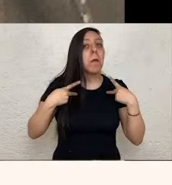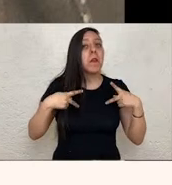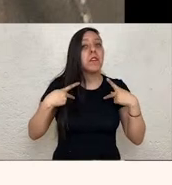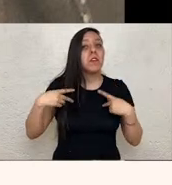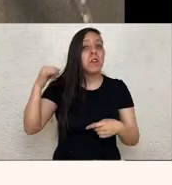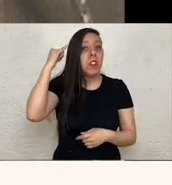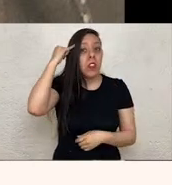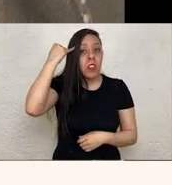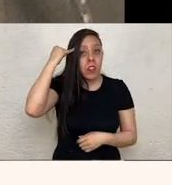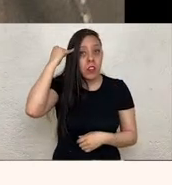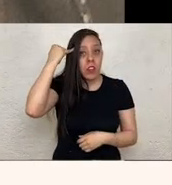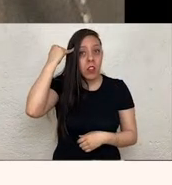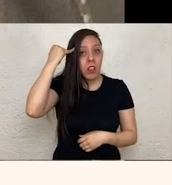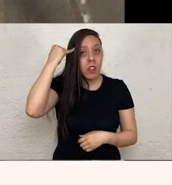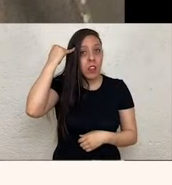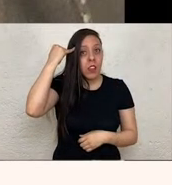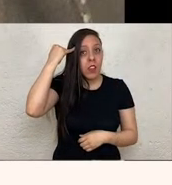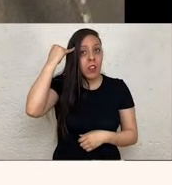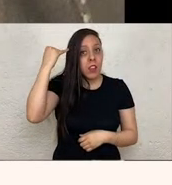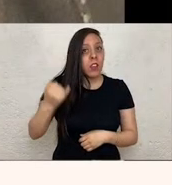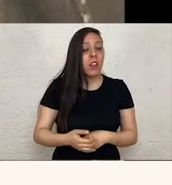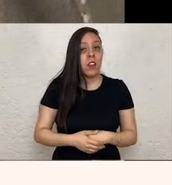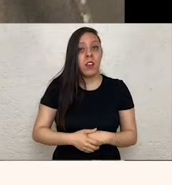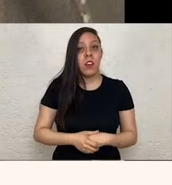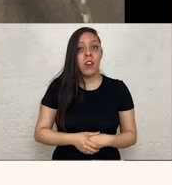últimos indígenas